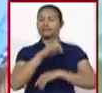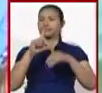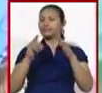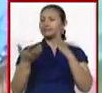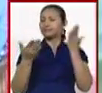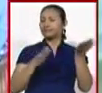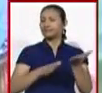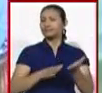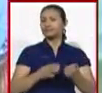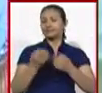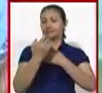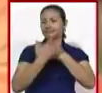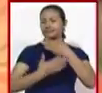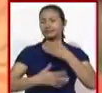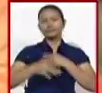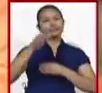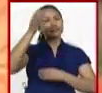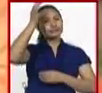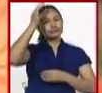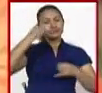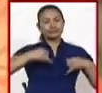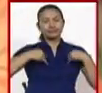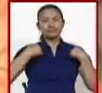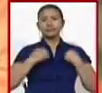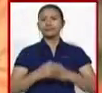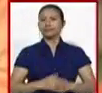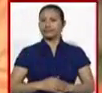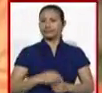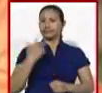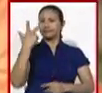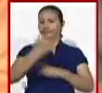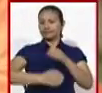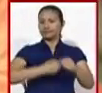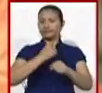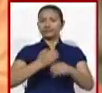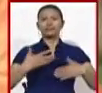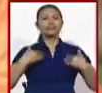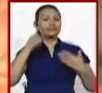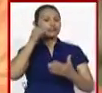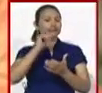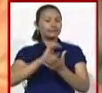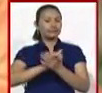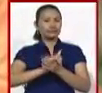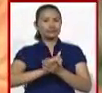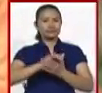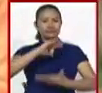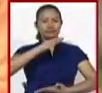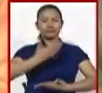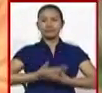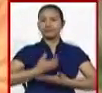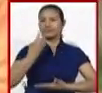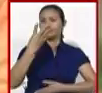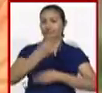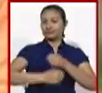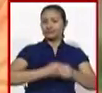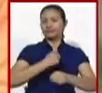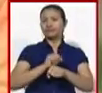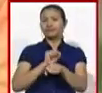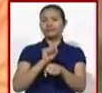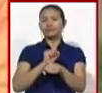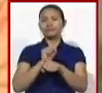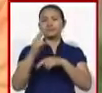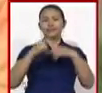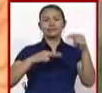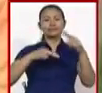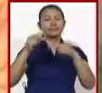por derrame cerebral. El joven vivía en el vecino país hace 3 años con su esposa y su pequeño niño de 4 años. Él trabajaba